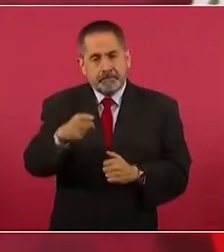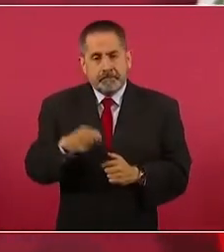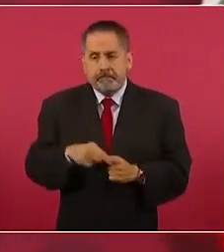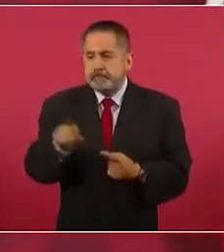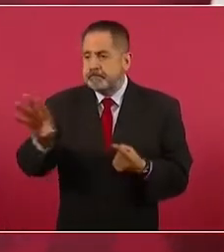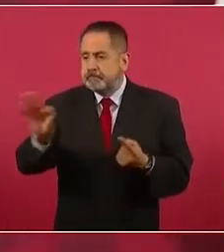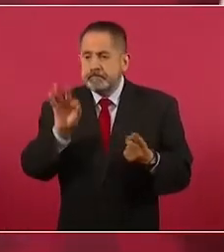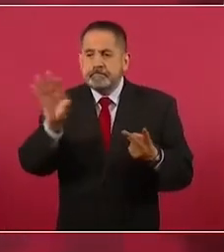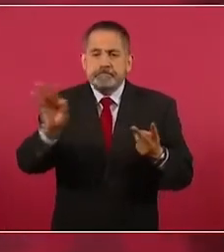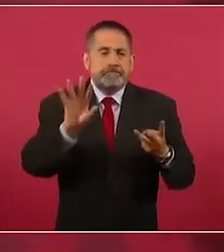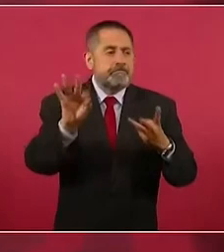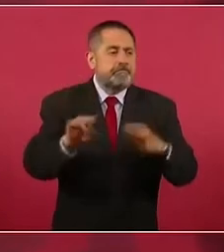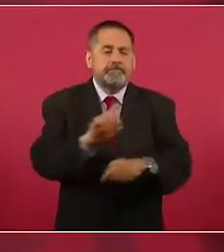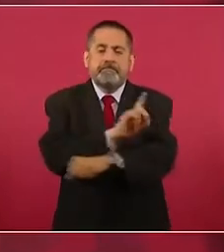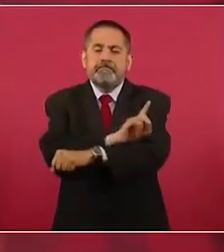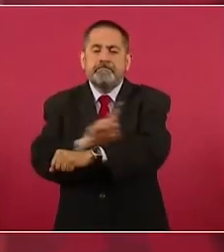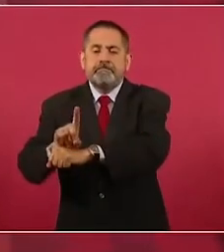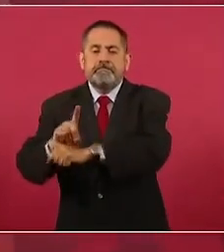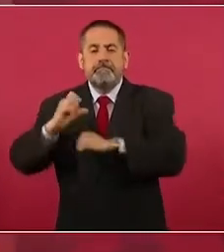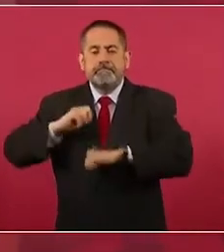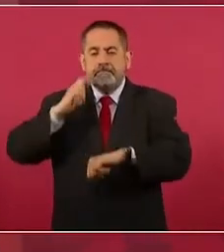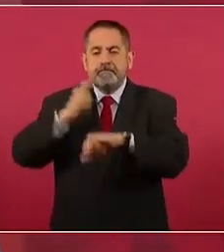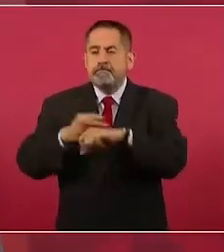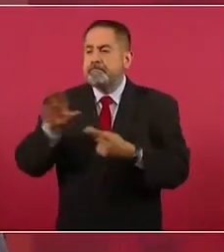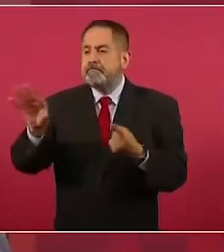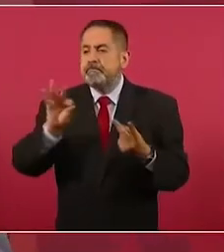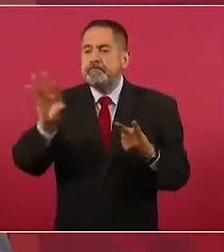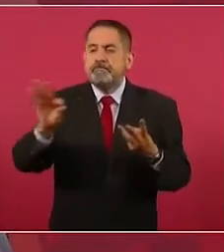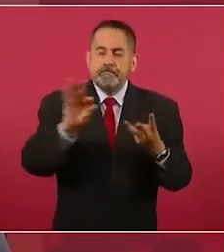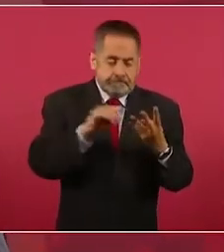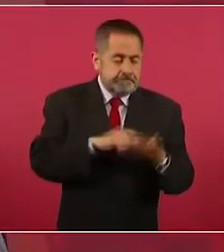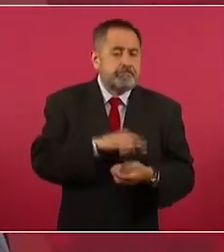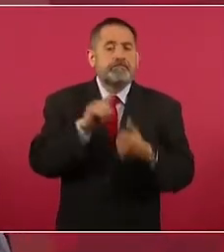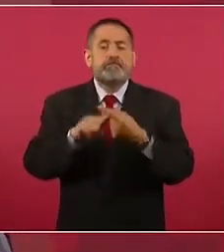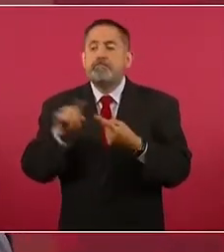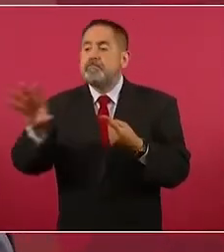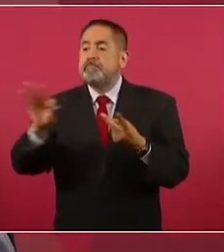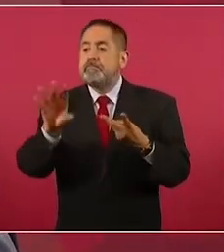elegir delegados al Congreso,